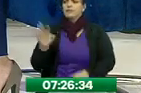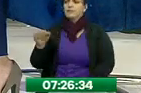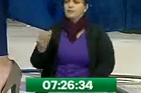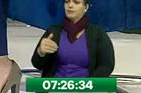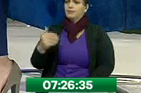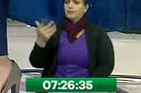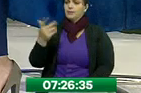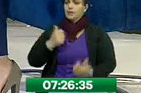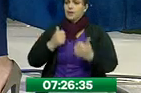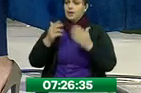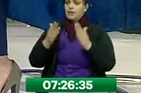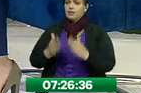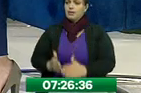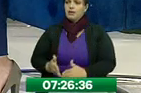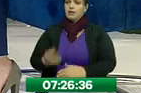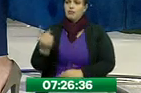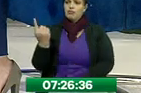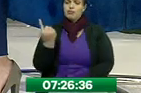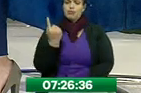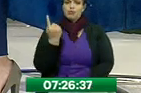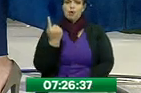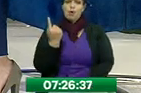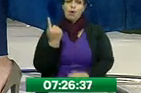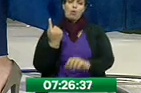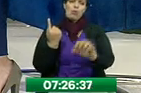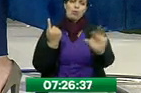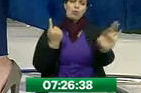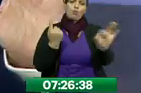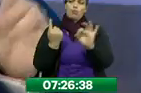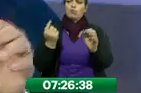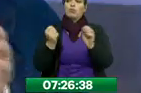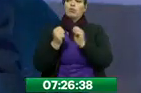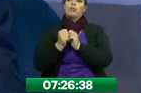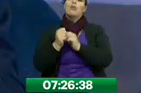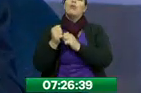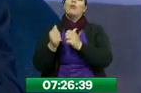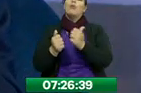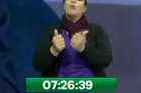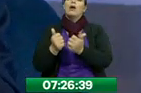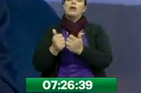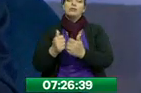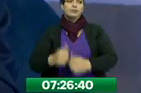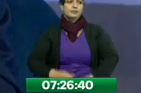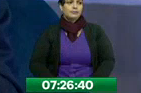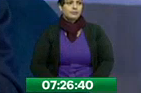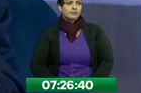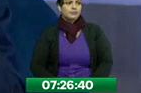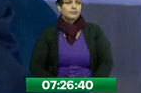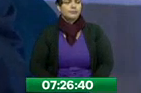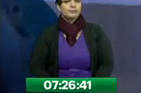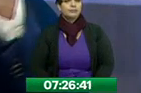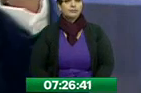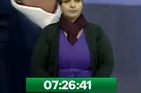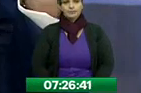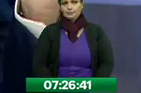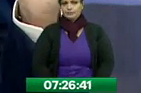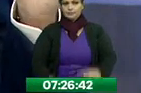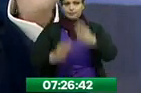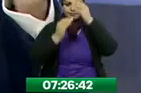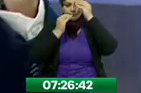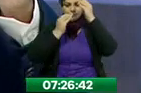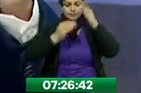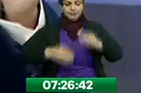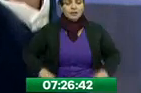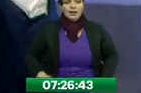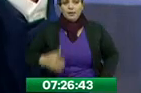de derecha o ha considerado alianzas? Mire, en primer lugar, nosotros estamos abiertos a todas las alianzas posibles